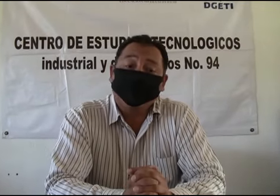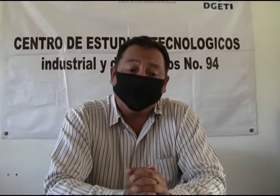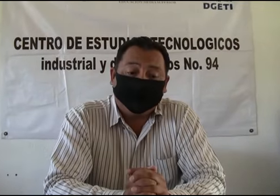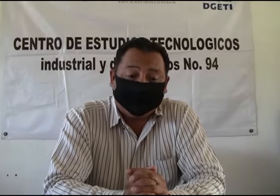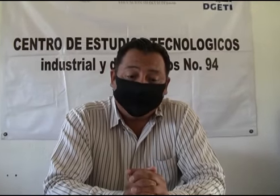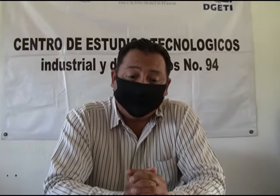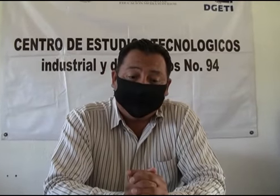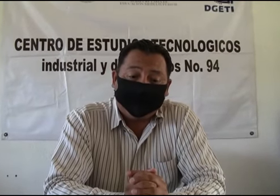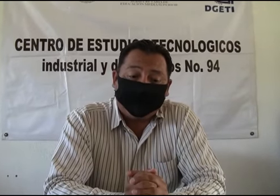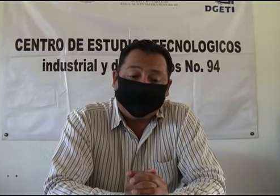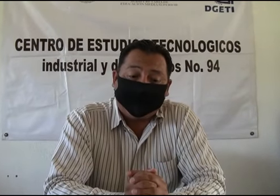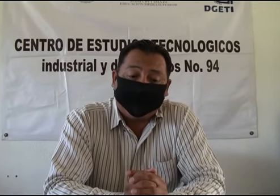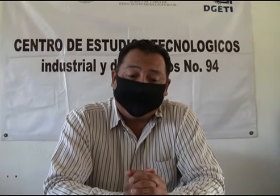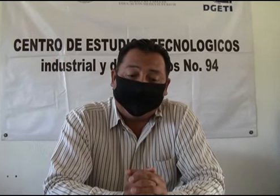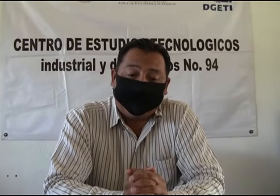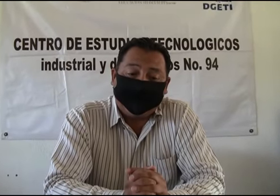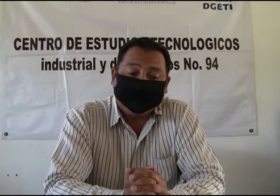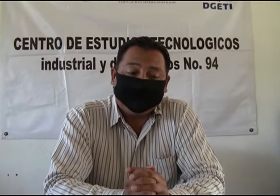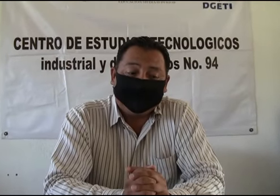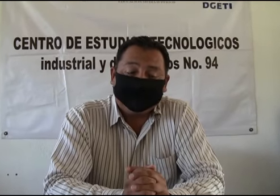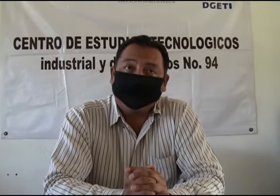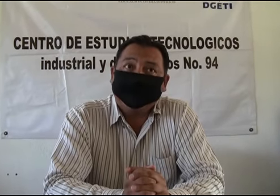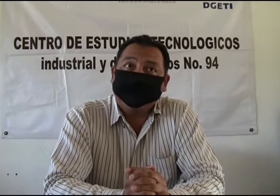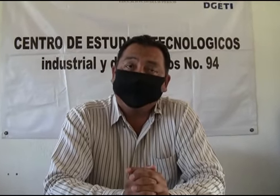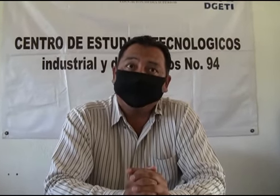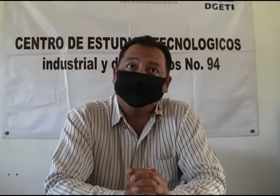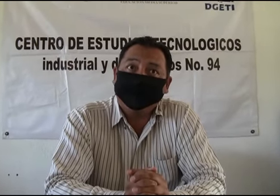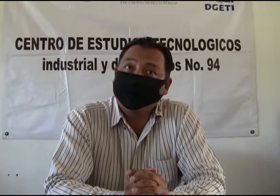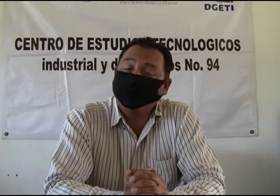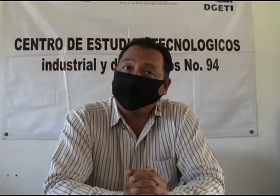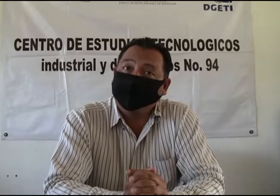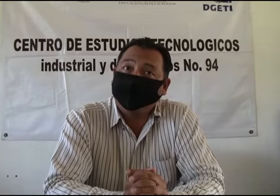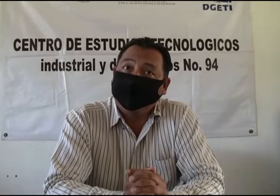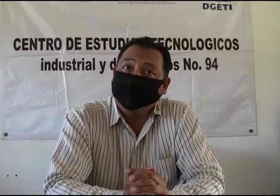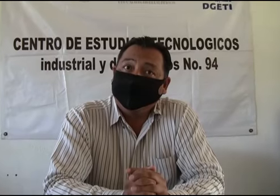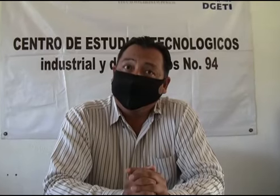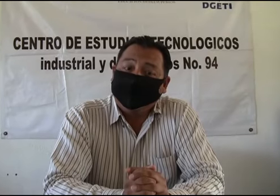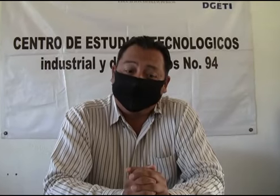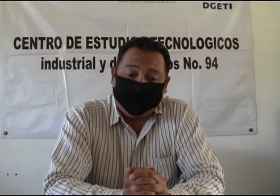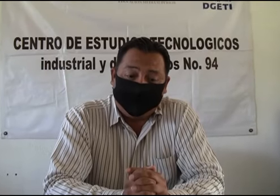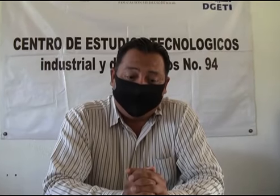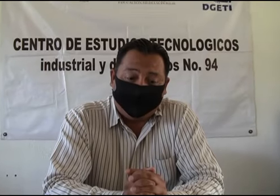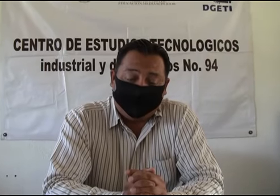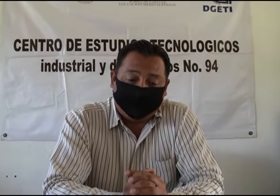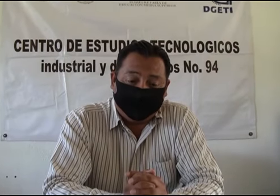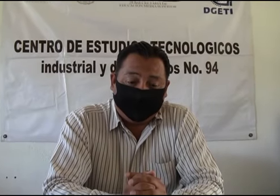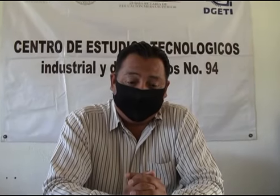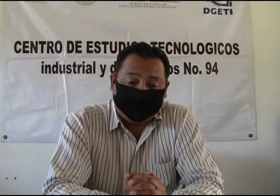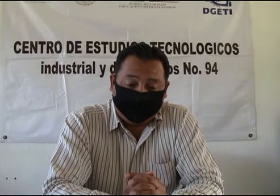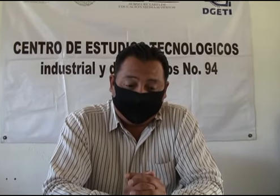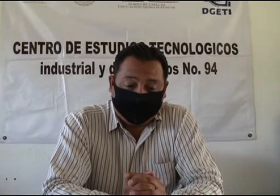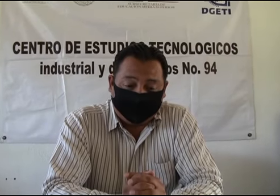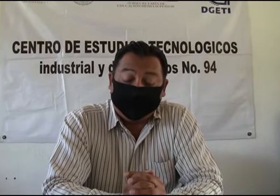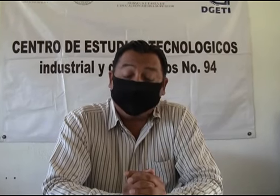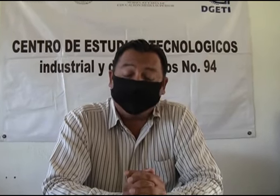la convocatoria para la asignación a la educación media superior del año